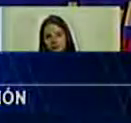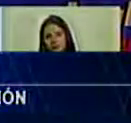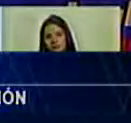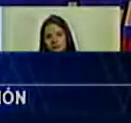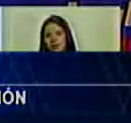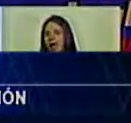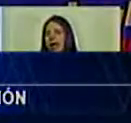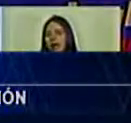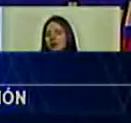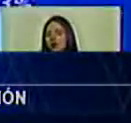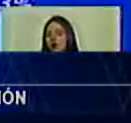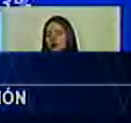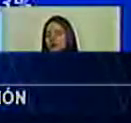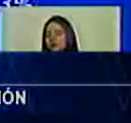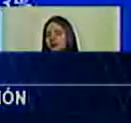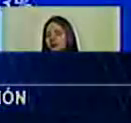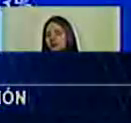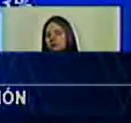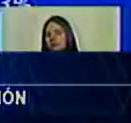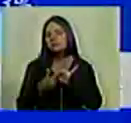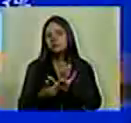recientes.